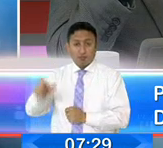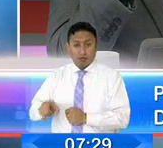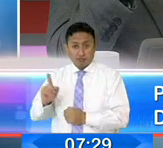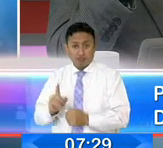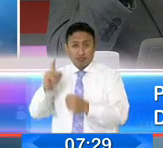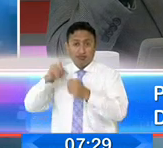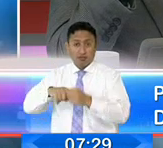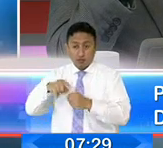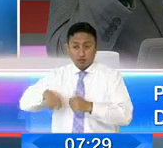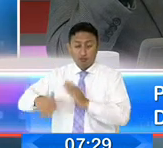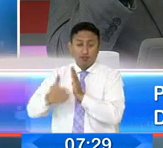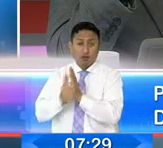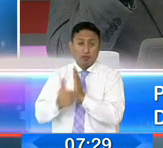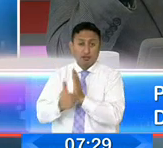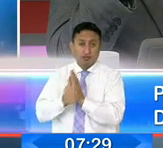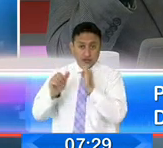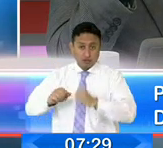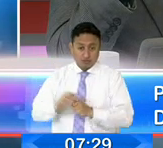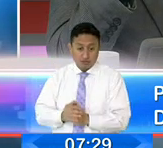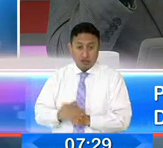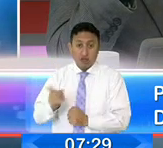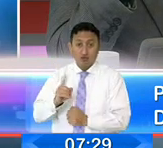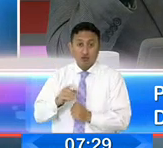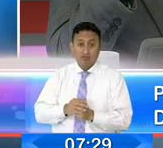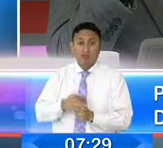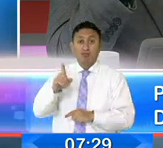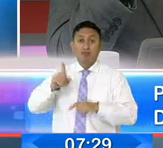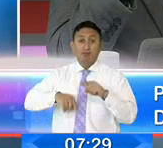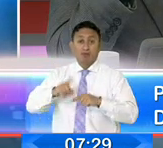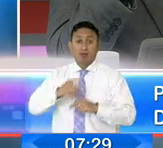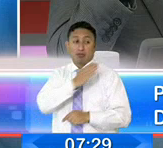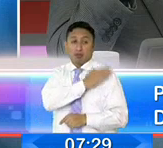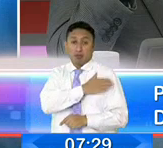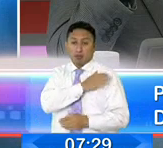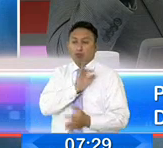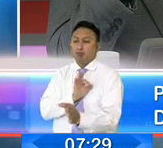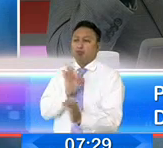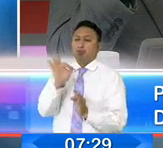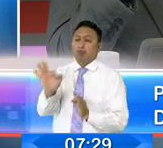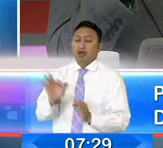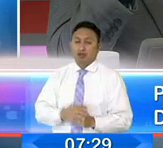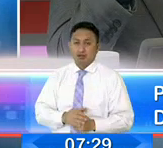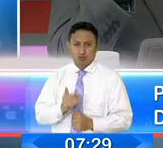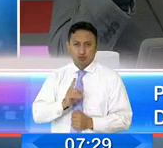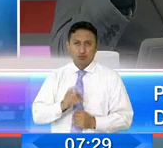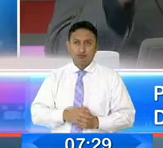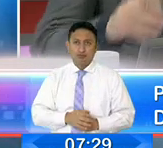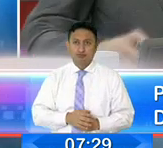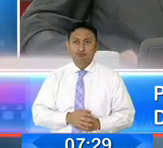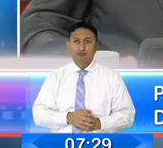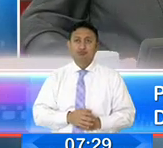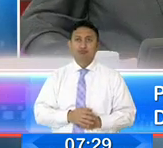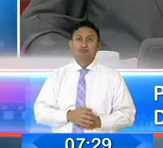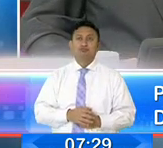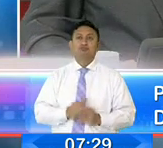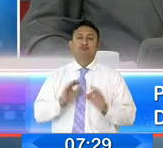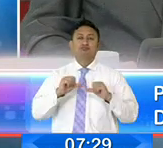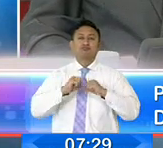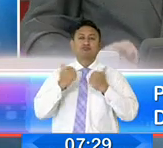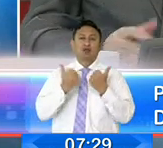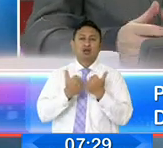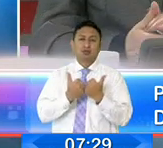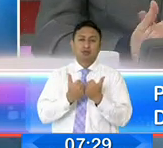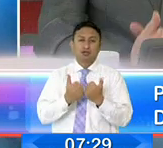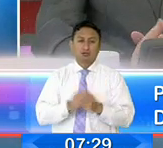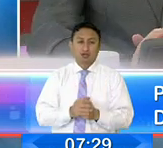de méritos y no a través de la palanca, como es lastimosamente tan común en nuestro país. Asambleísta, hay